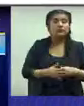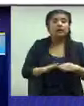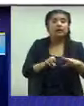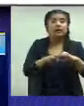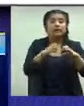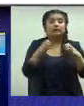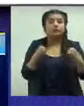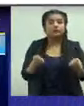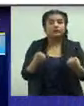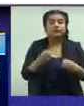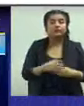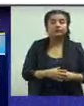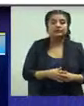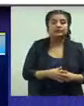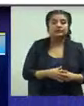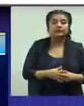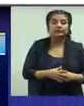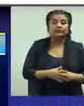Entonces,